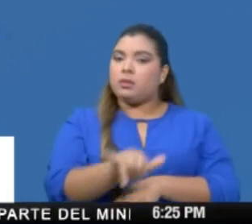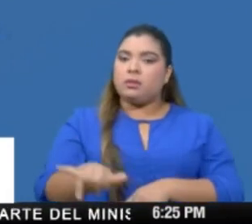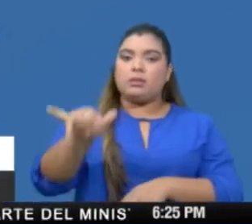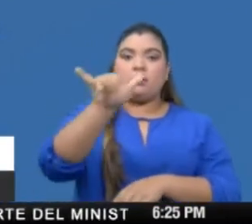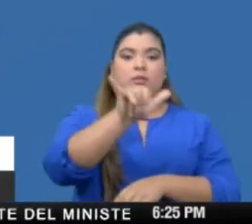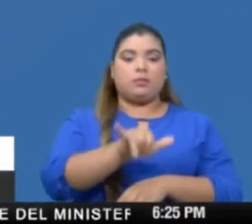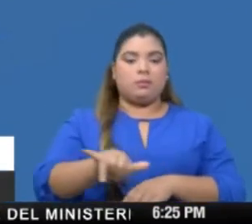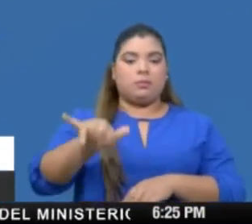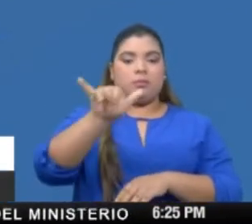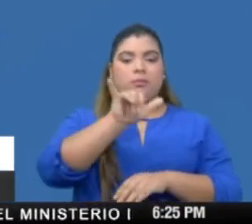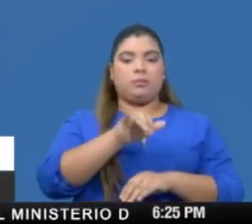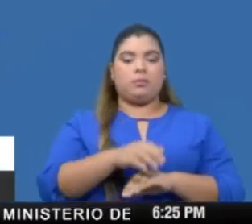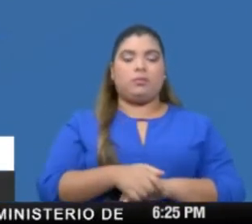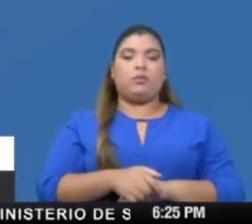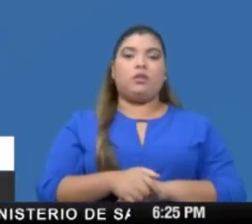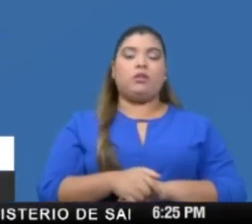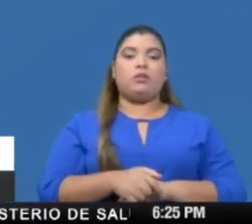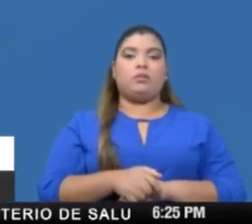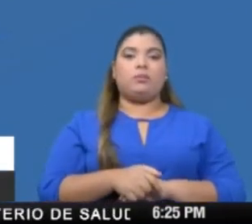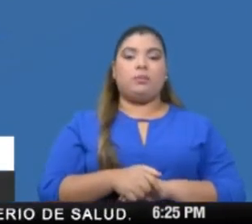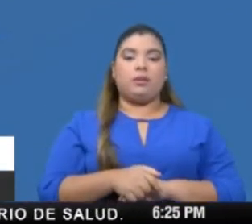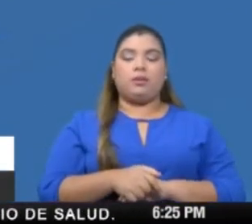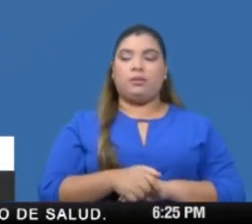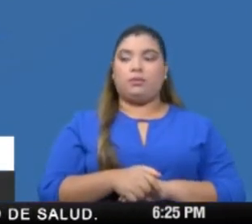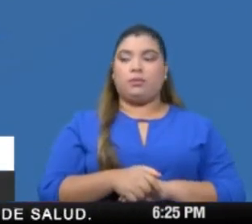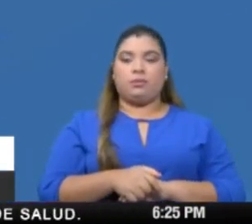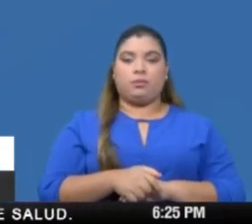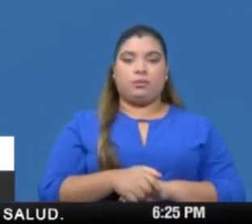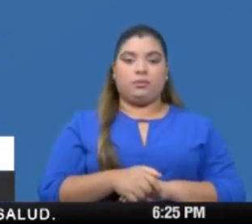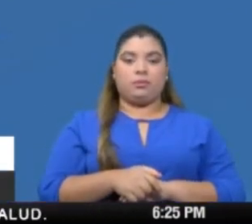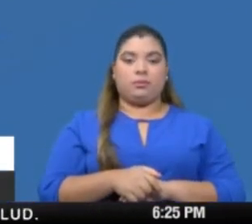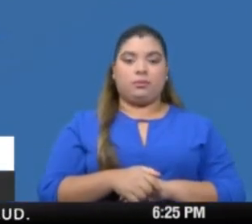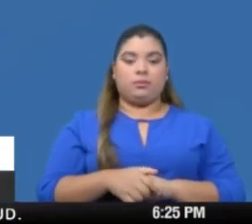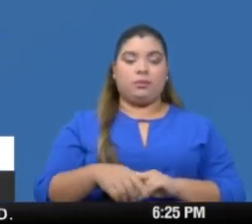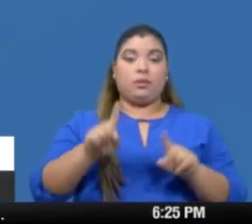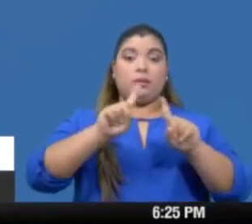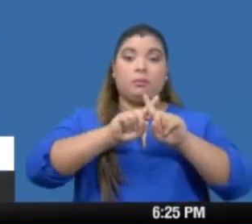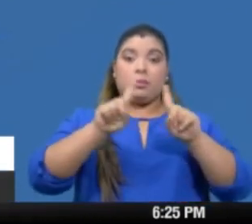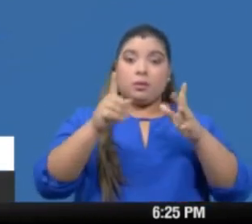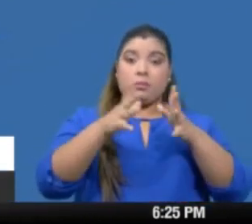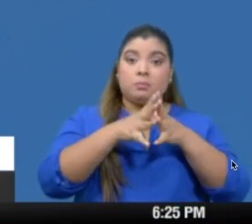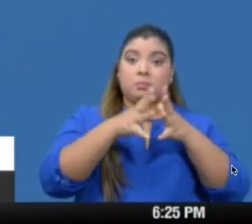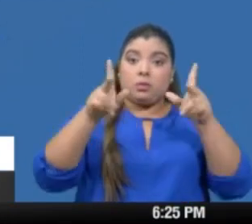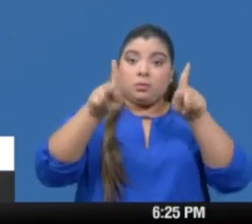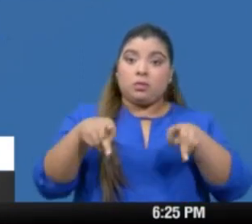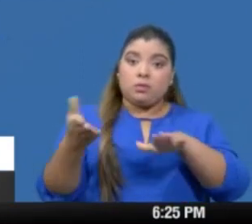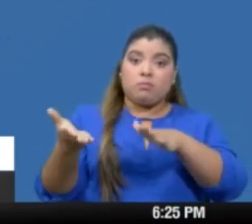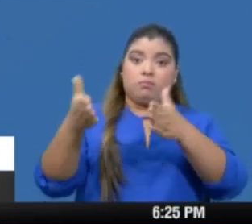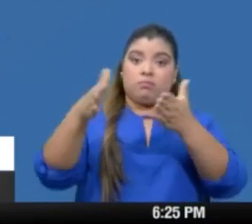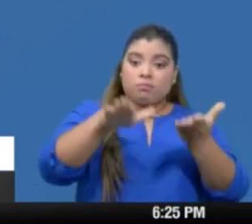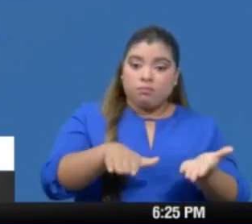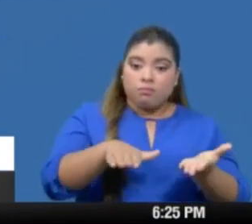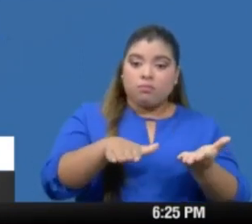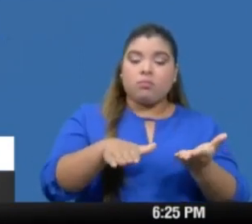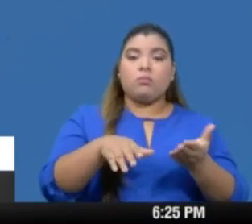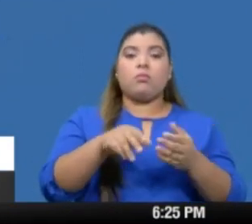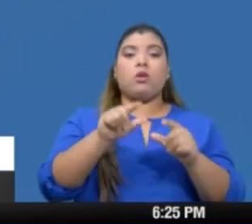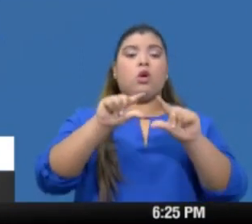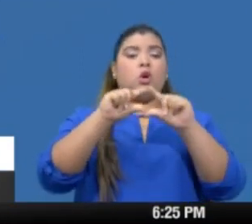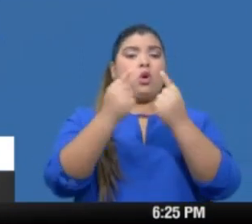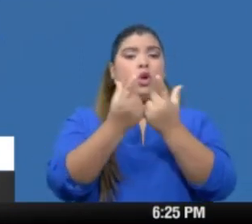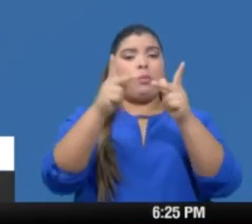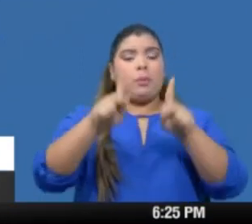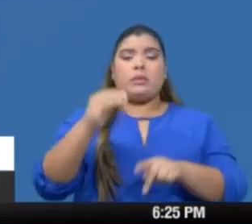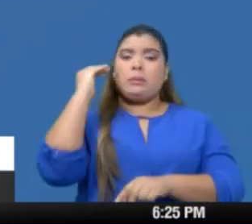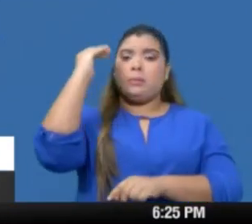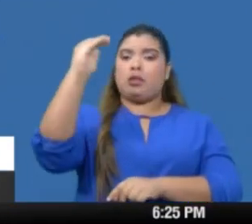casos confirmados en el grupo de edad de los 20 hasta los 60 años, pero la mayoría de los fallecimientos en el grupo de mayores 60 años.